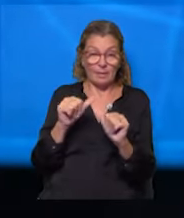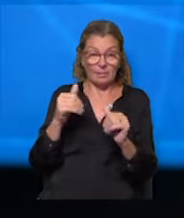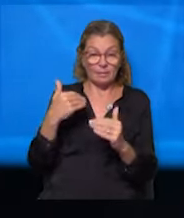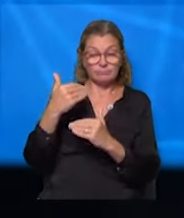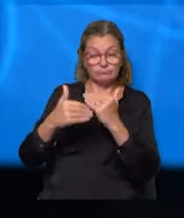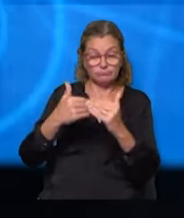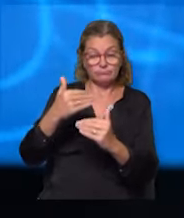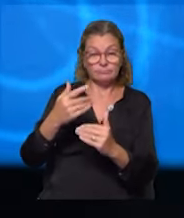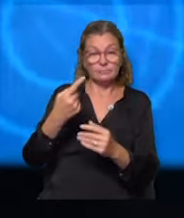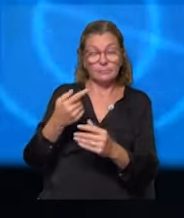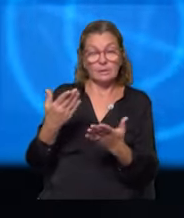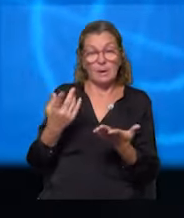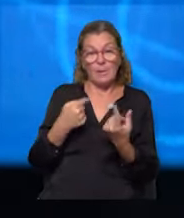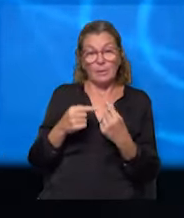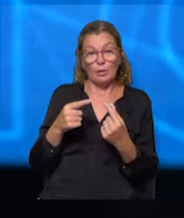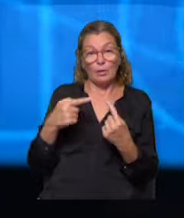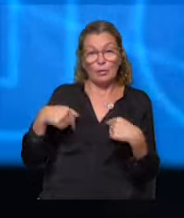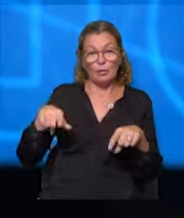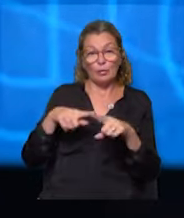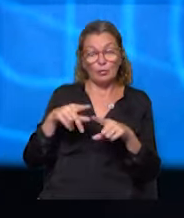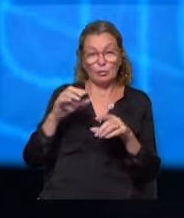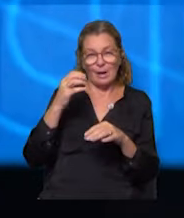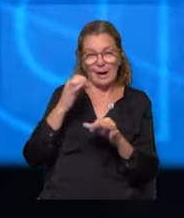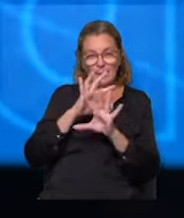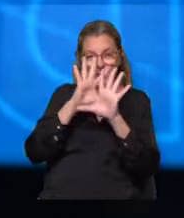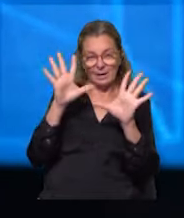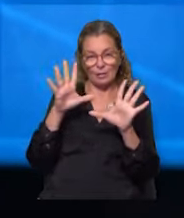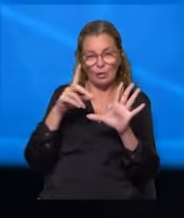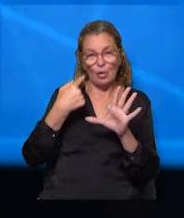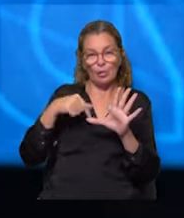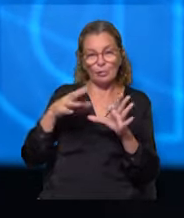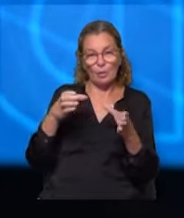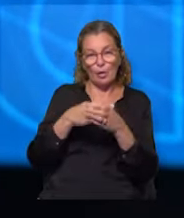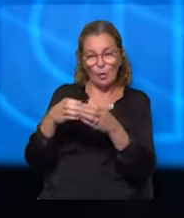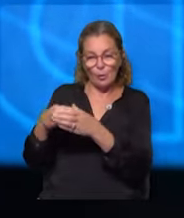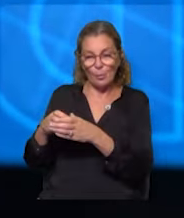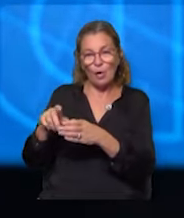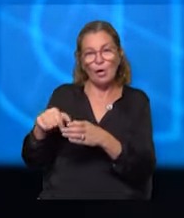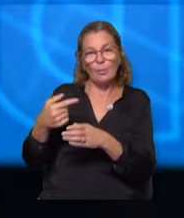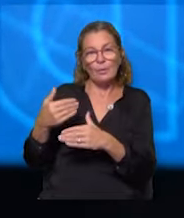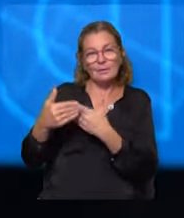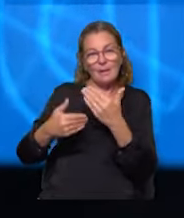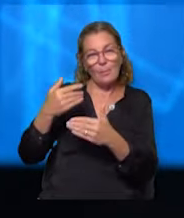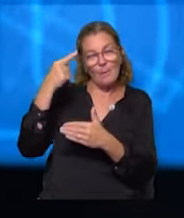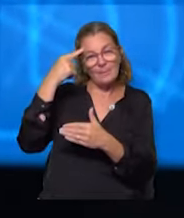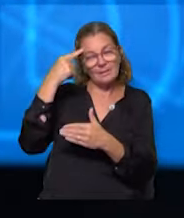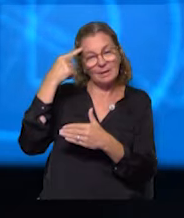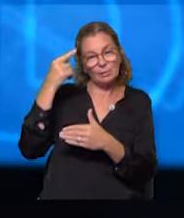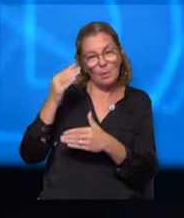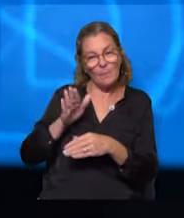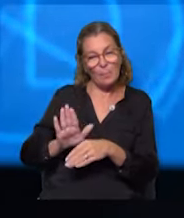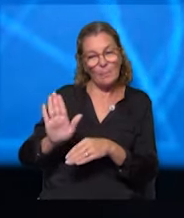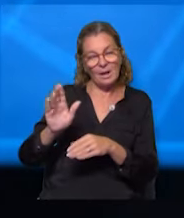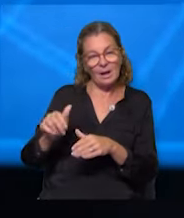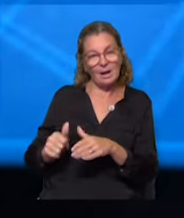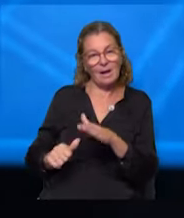eh Por el momento nosotros creo que está claro que todos los demás sectores dentro convocatoria seguimos pensando que la precandidatura